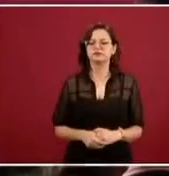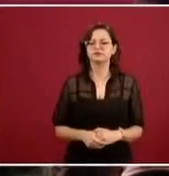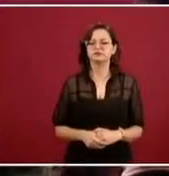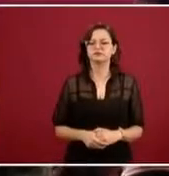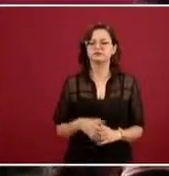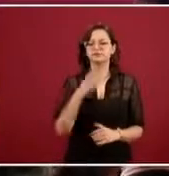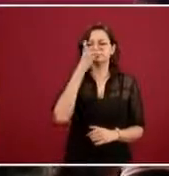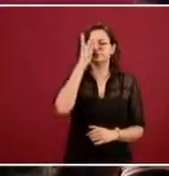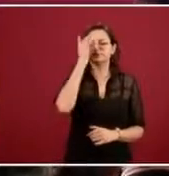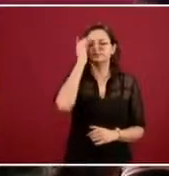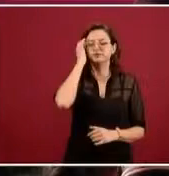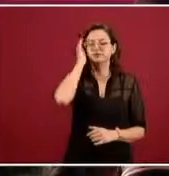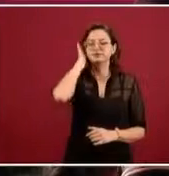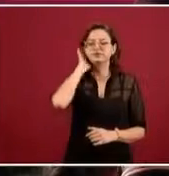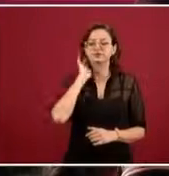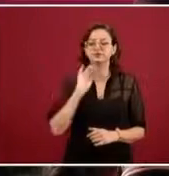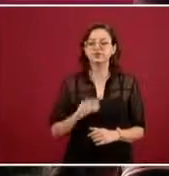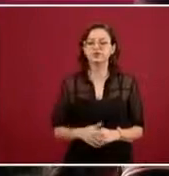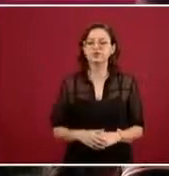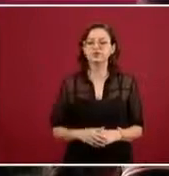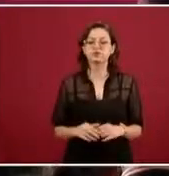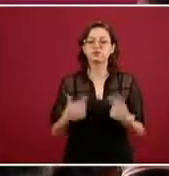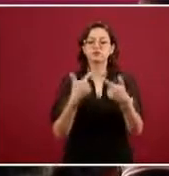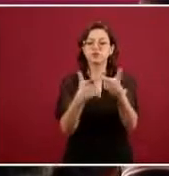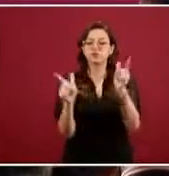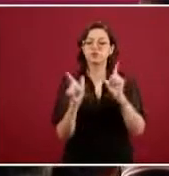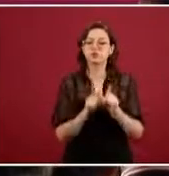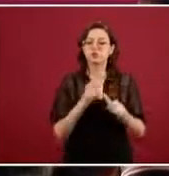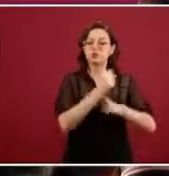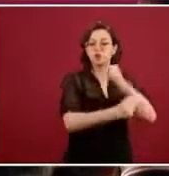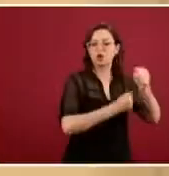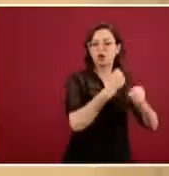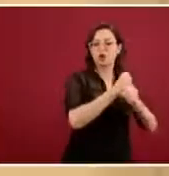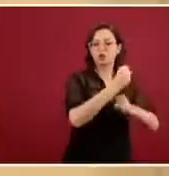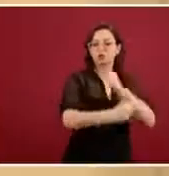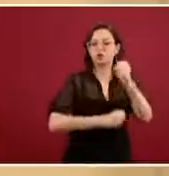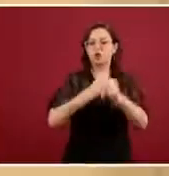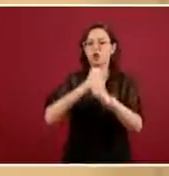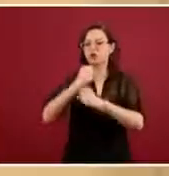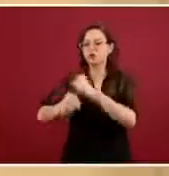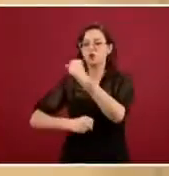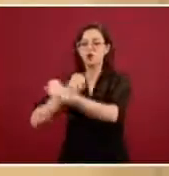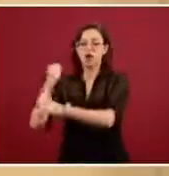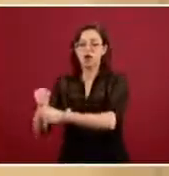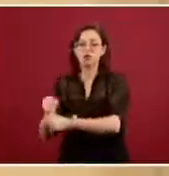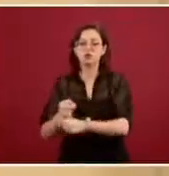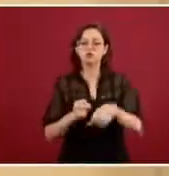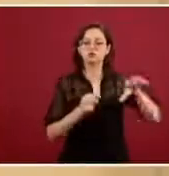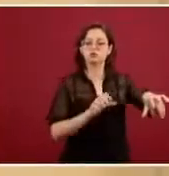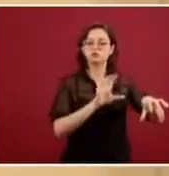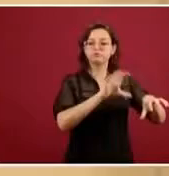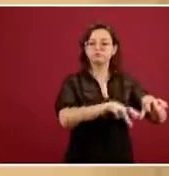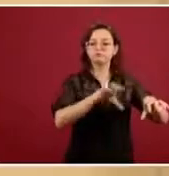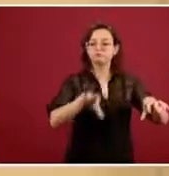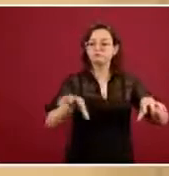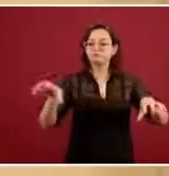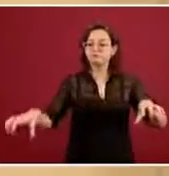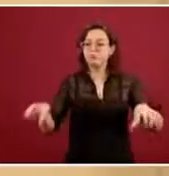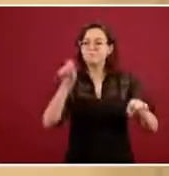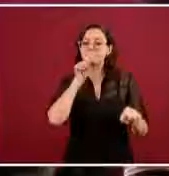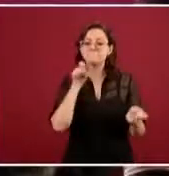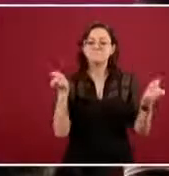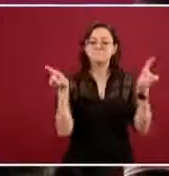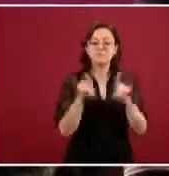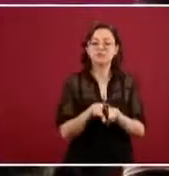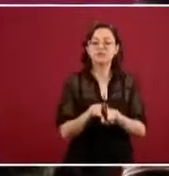tenemos nuestra distribución por grupo de edad, pero además de hacer una distribución por grupo de edad, también podemos ver para cada